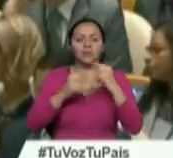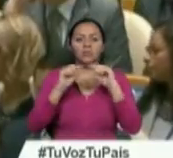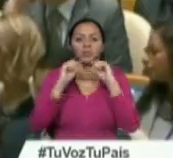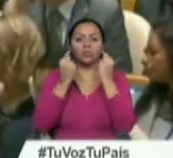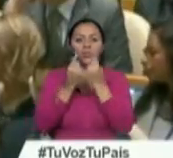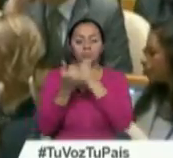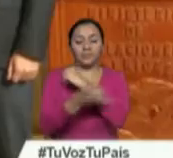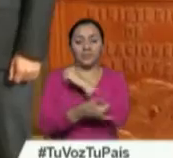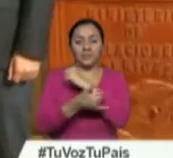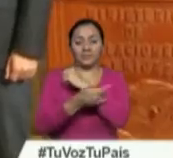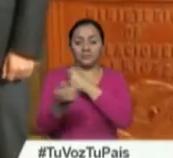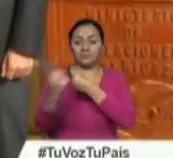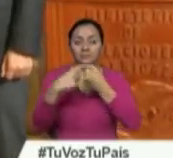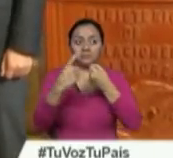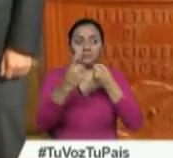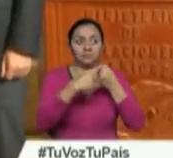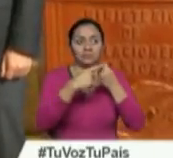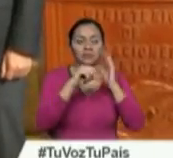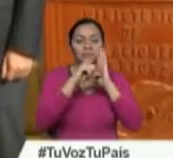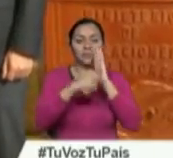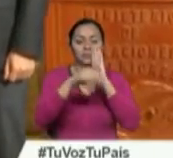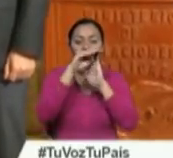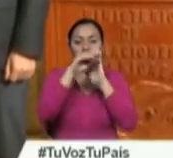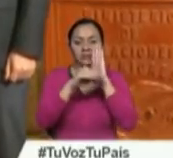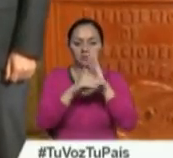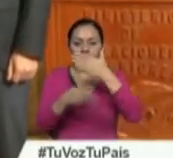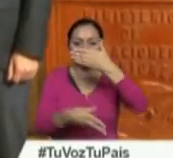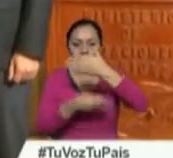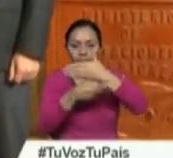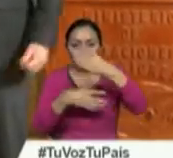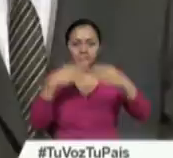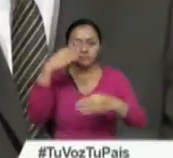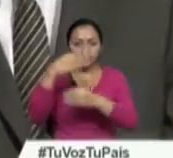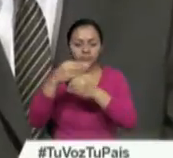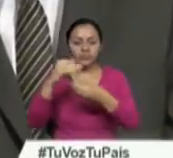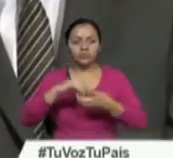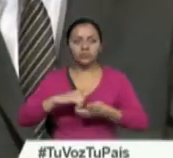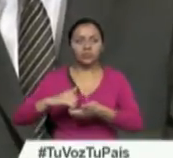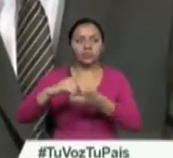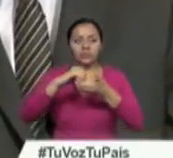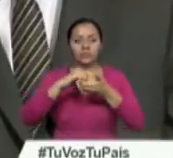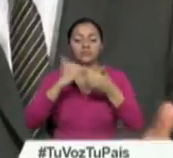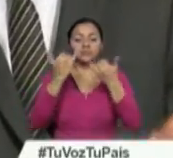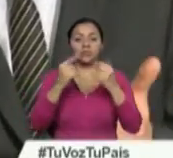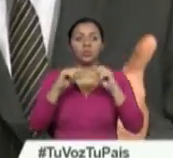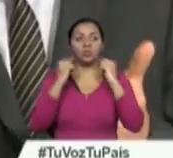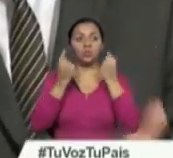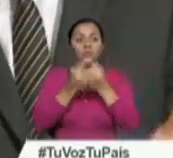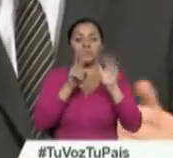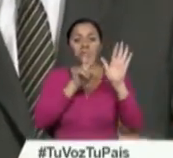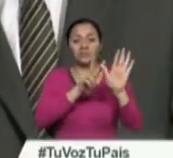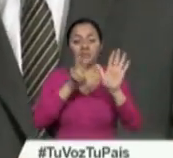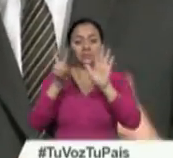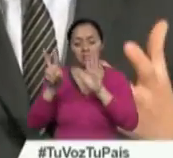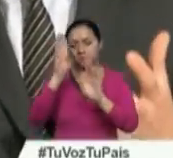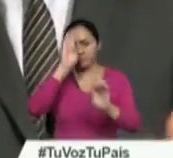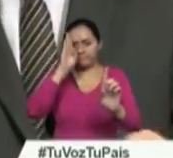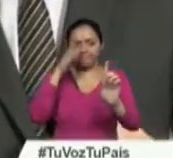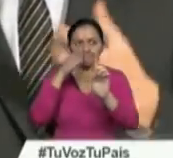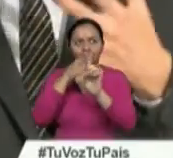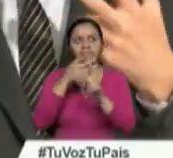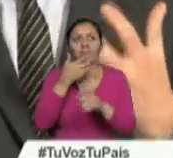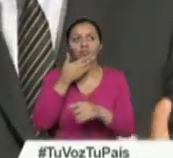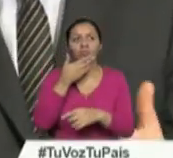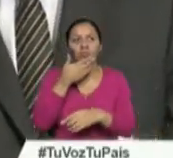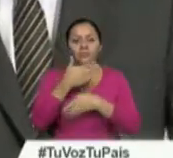países, fundamentado en principios de complementariedad y solidaridad. Así que creo que el G77, fiel a su tradición desde el